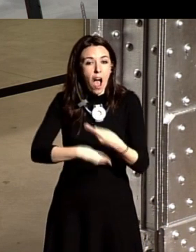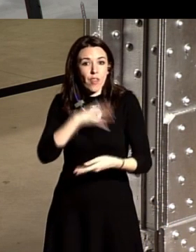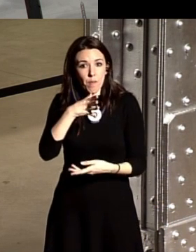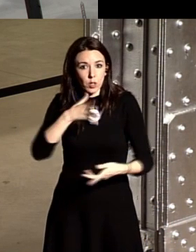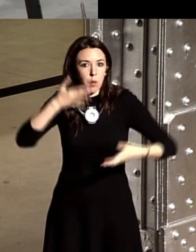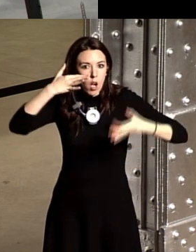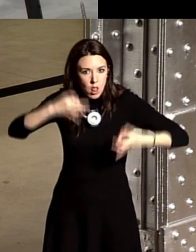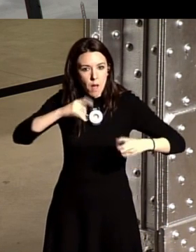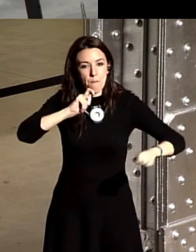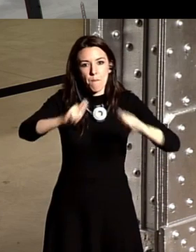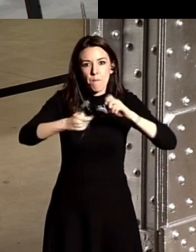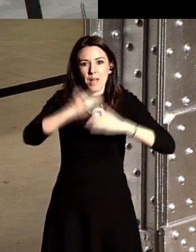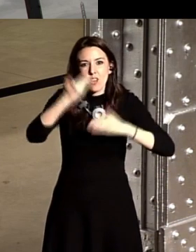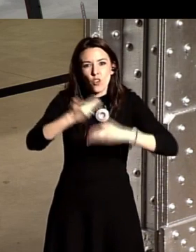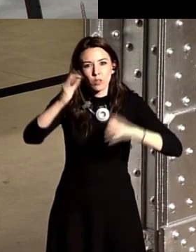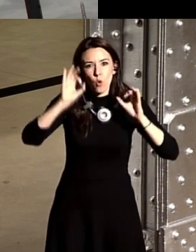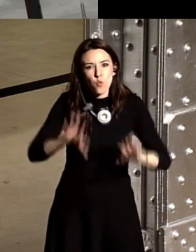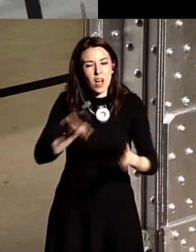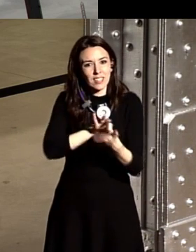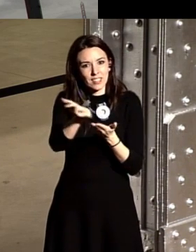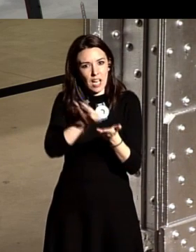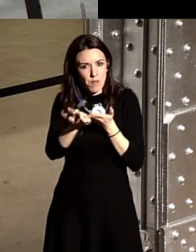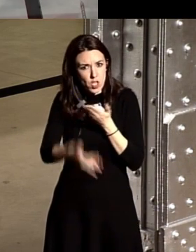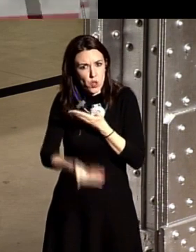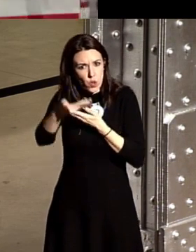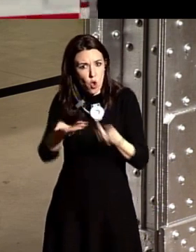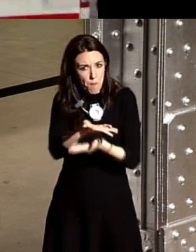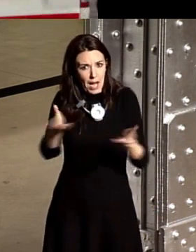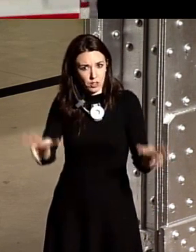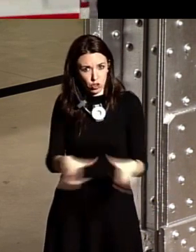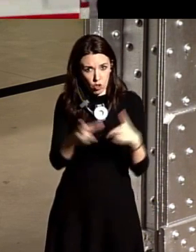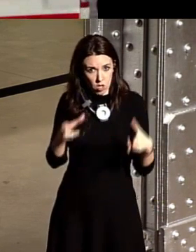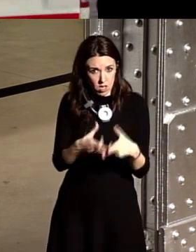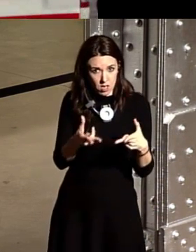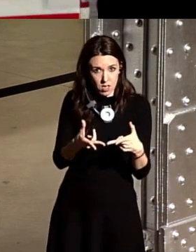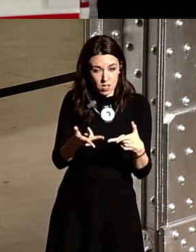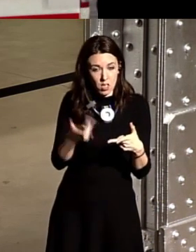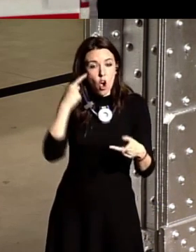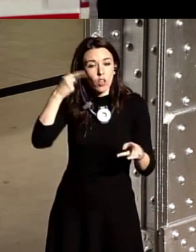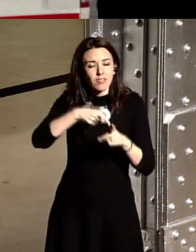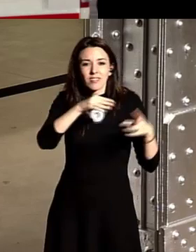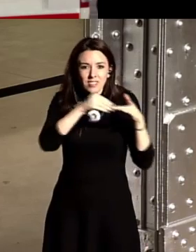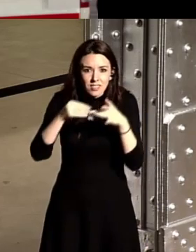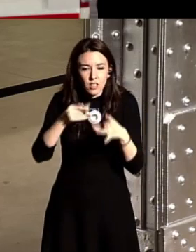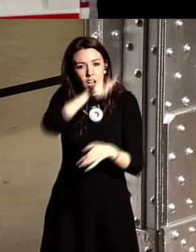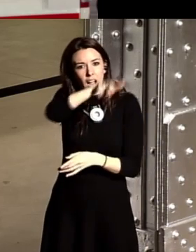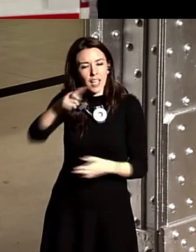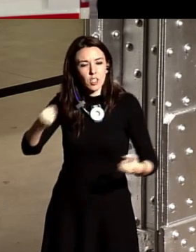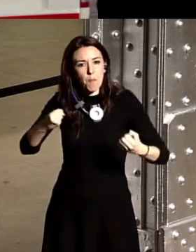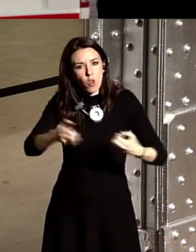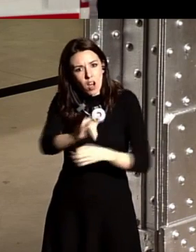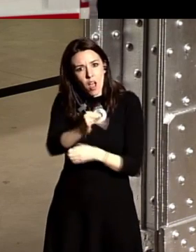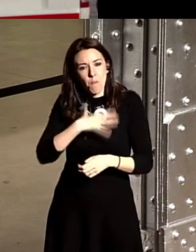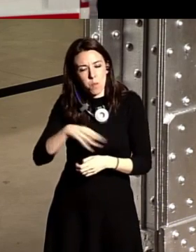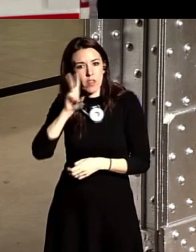en periodismo como un servicio fundamental para la sociedad, para que los líderes, para que la gente con poder puede